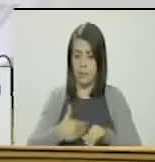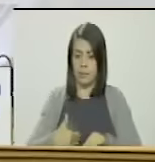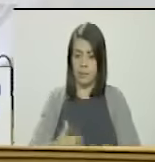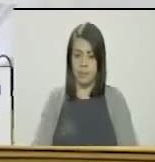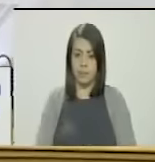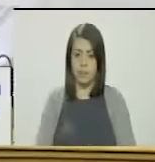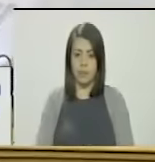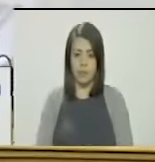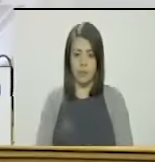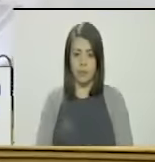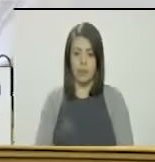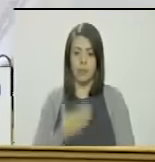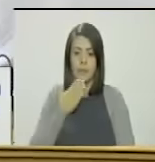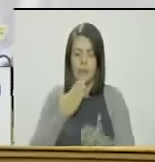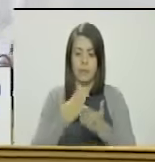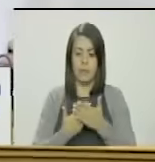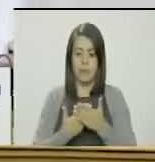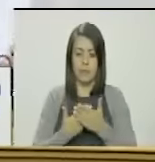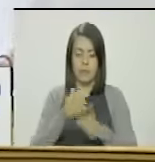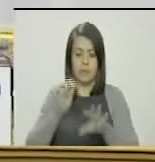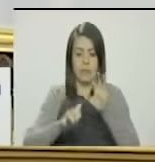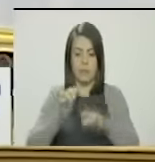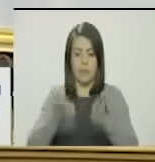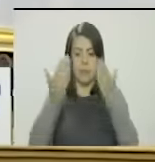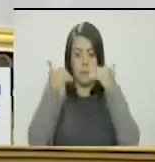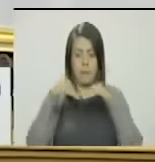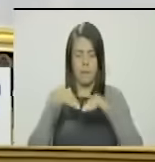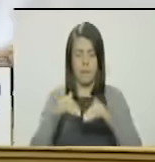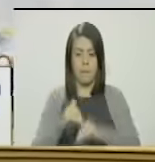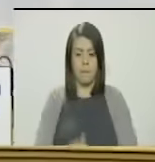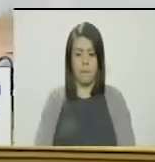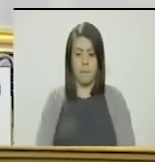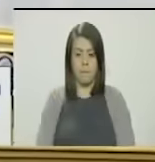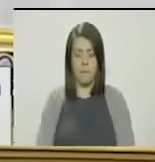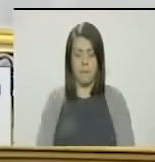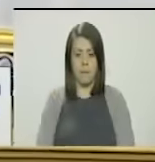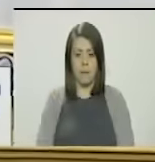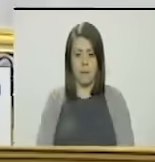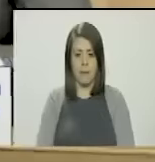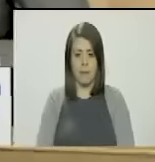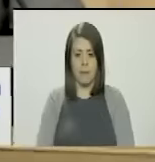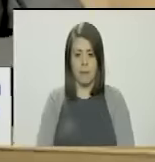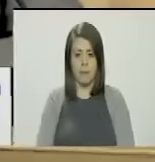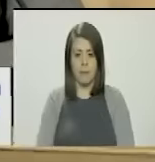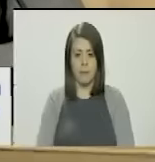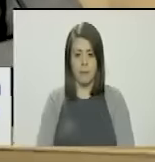presidente. Gracias, secretario accidental. Siguiente, por favor.